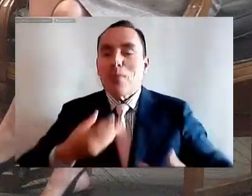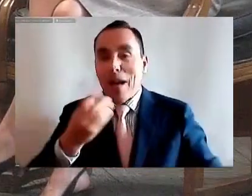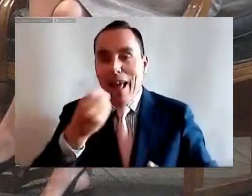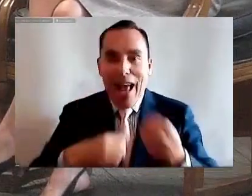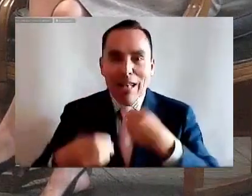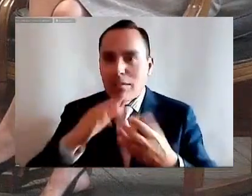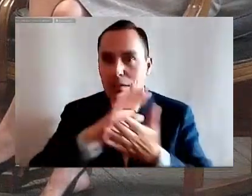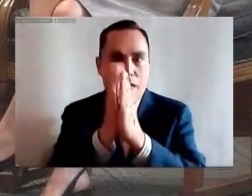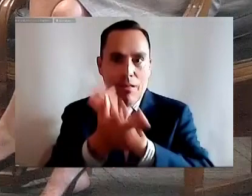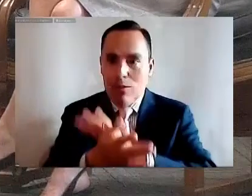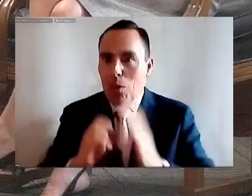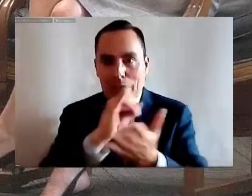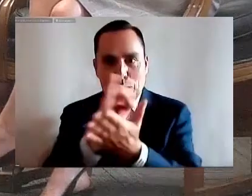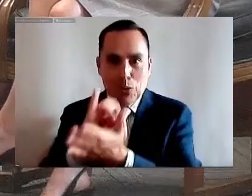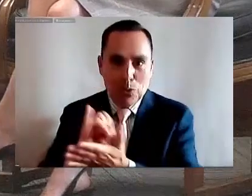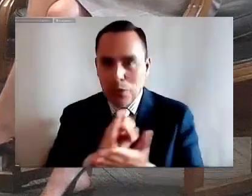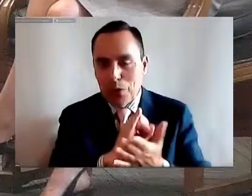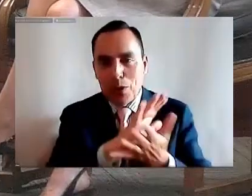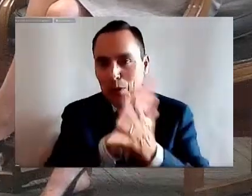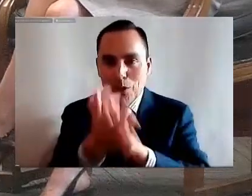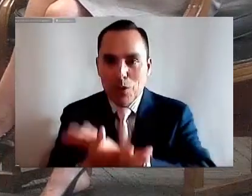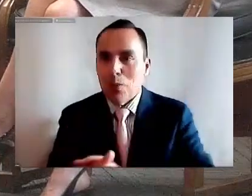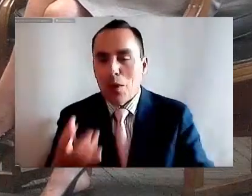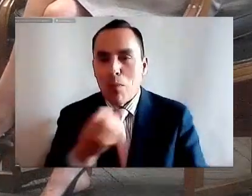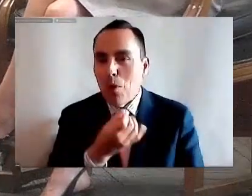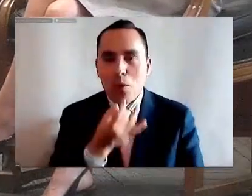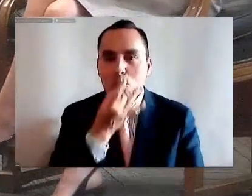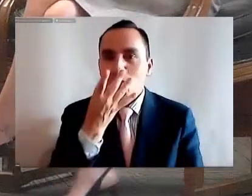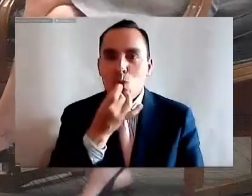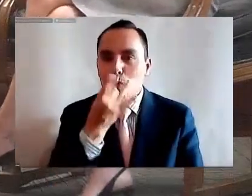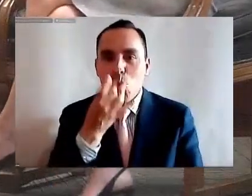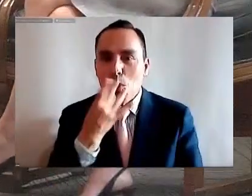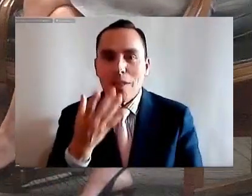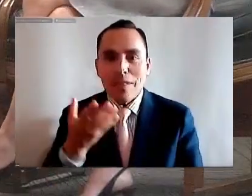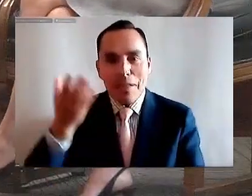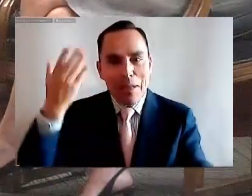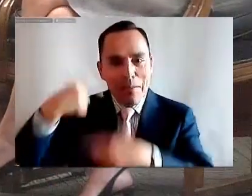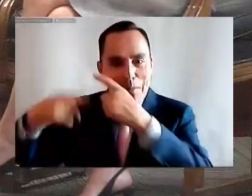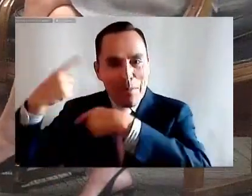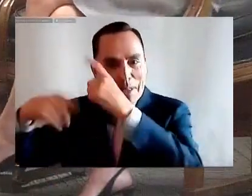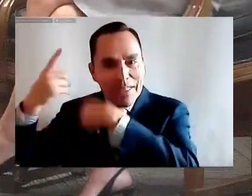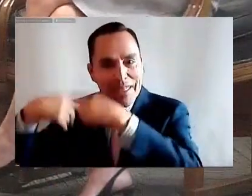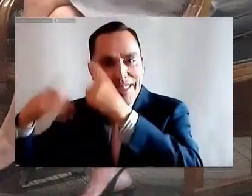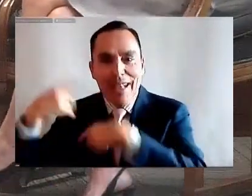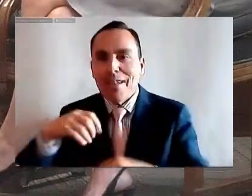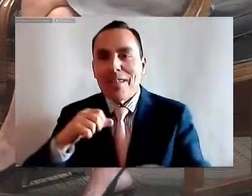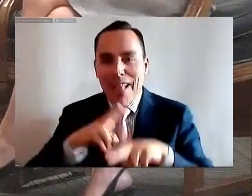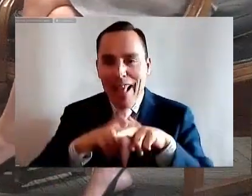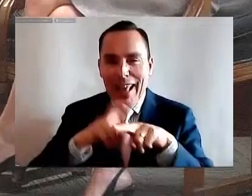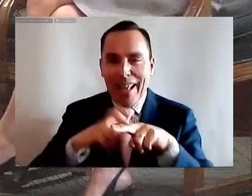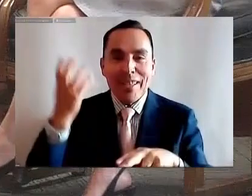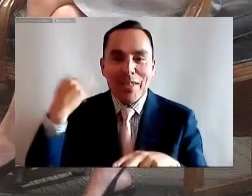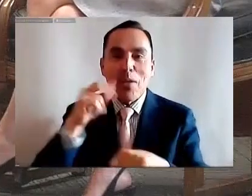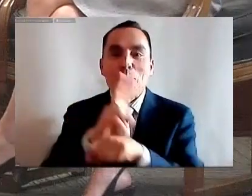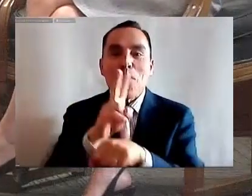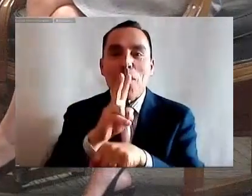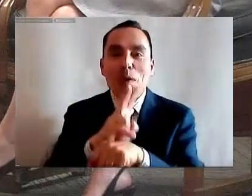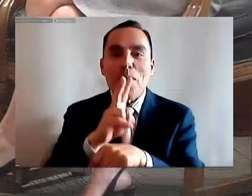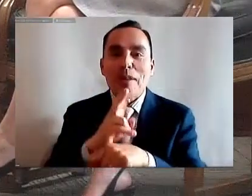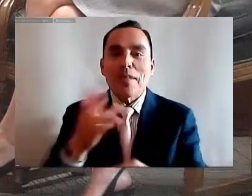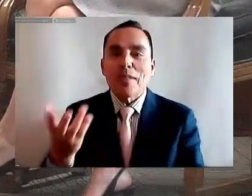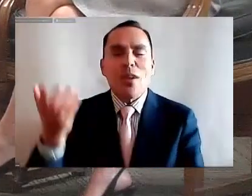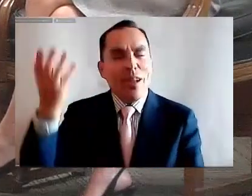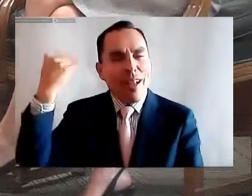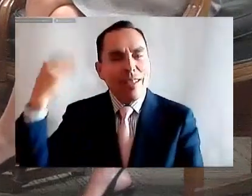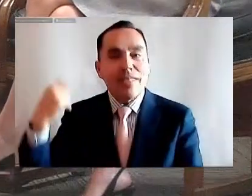instituciones de una manera, para mí fue un dulce, porque en mi pasado antiguo, fui profesora de civil por mucho tiempo, y entonces encontraba